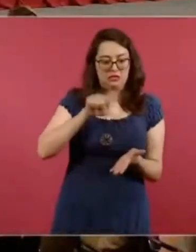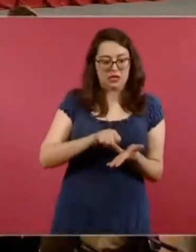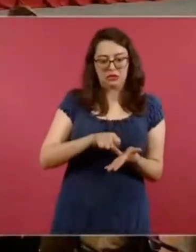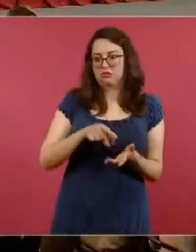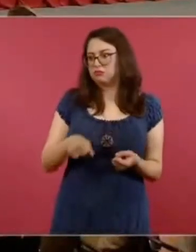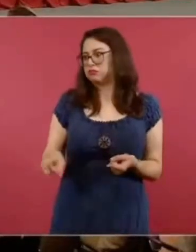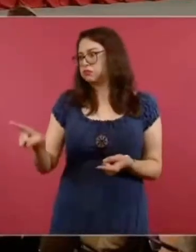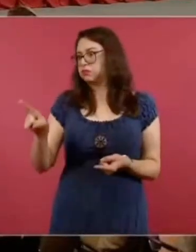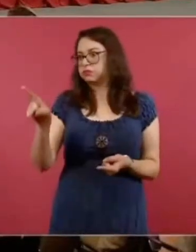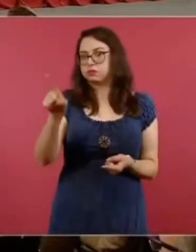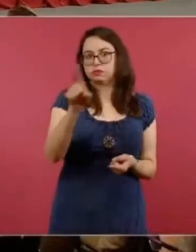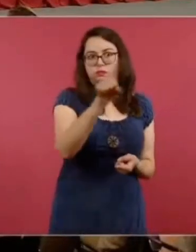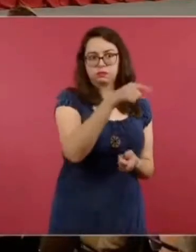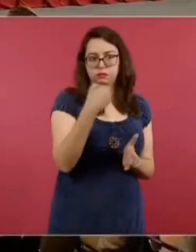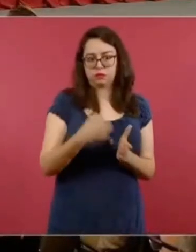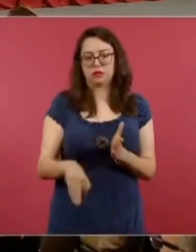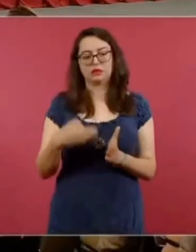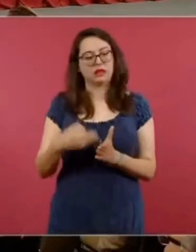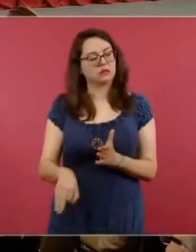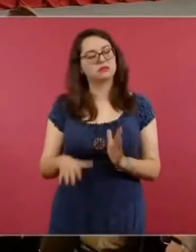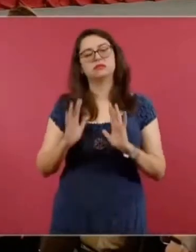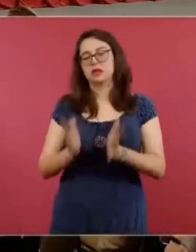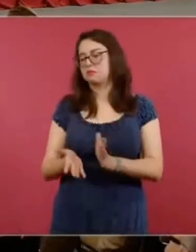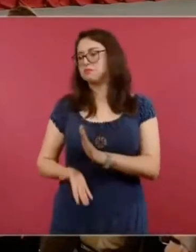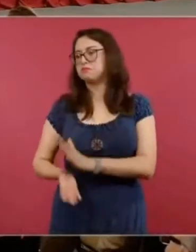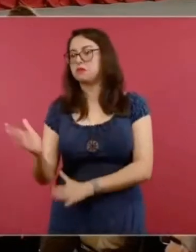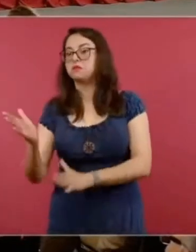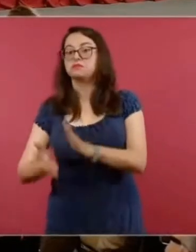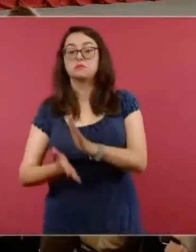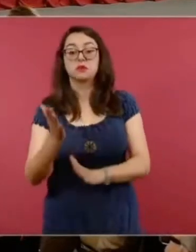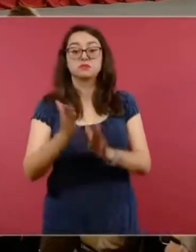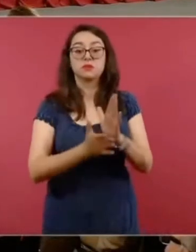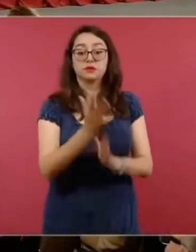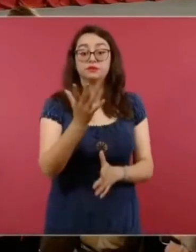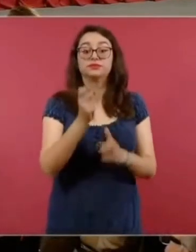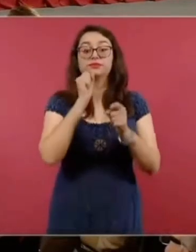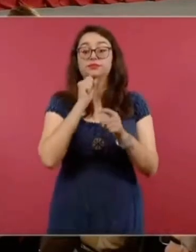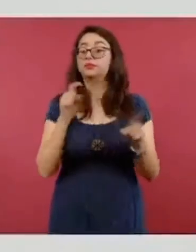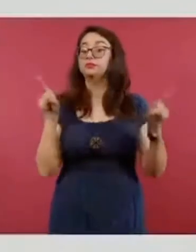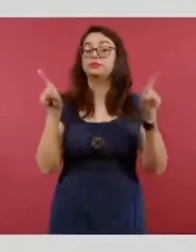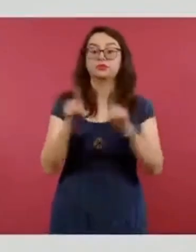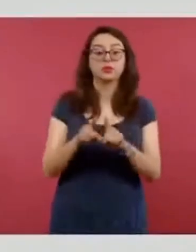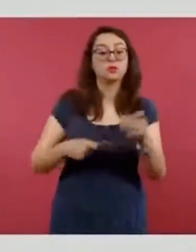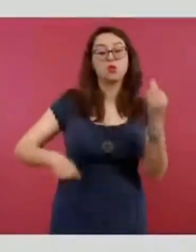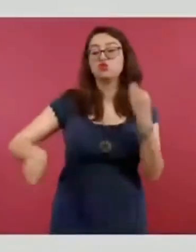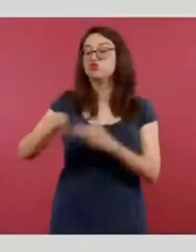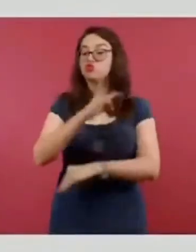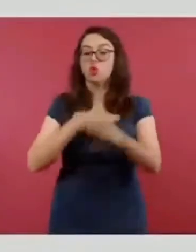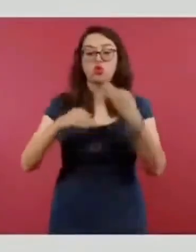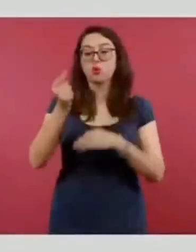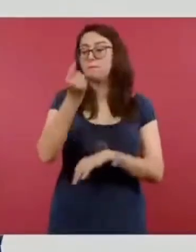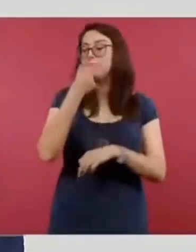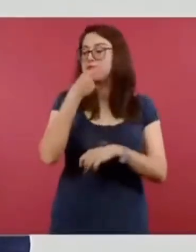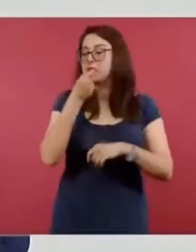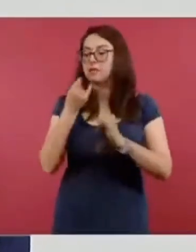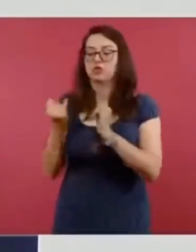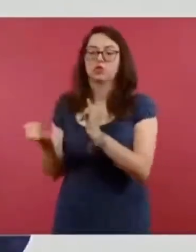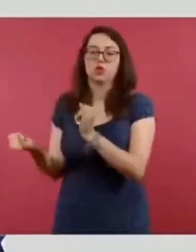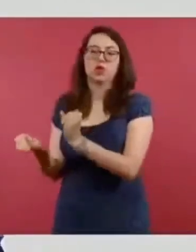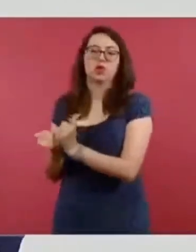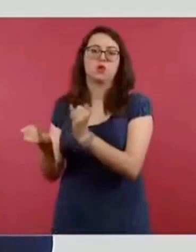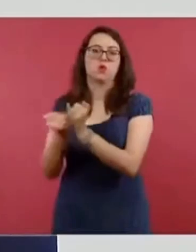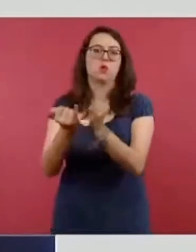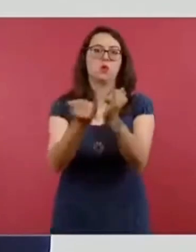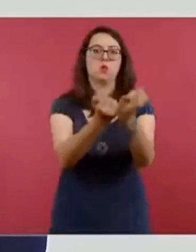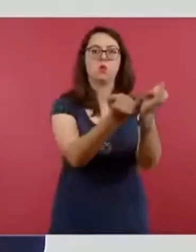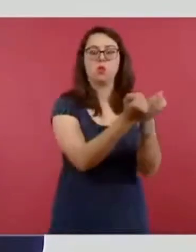y el tipo de medicamentos. En IMSS Bienestar no va a haber diferencias entre estados. Todos los estados en IMSS Bienestar tendrán los mismos